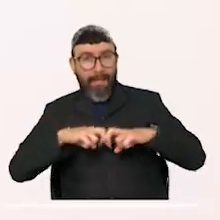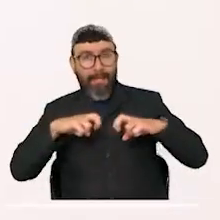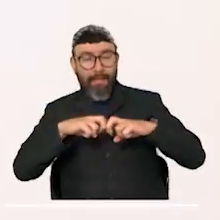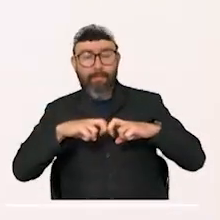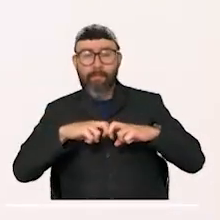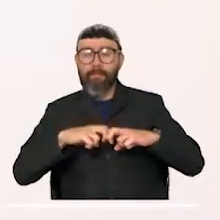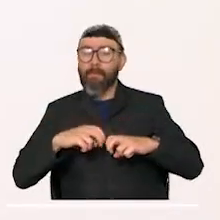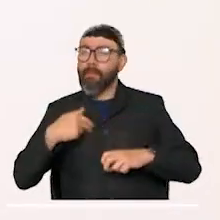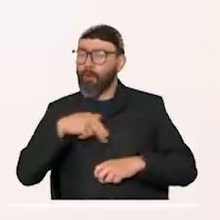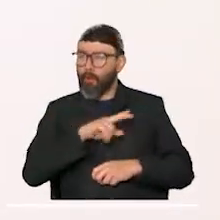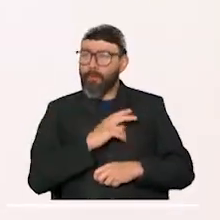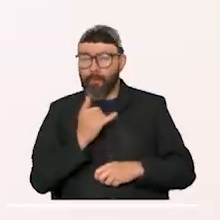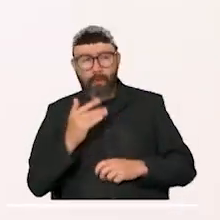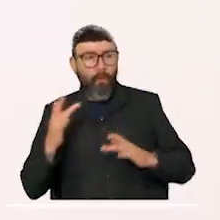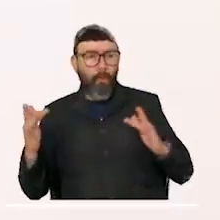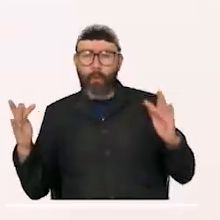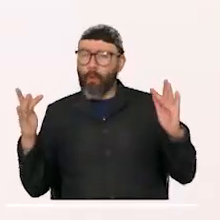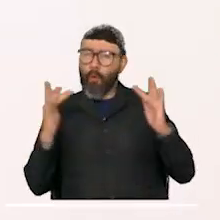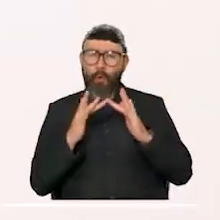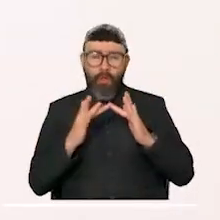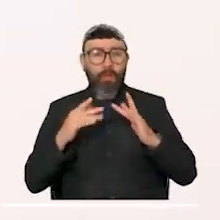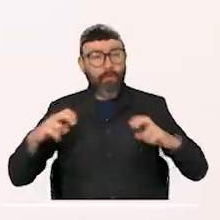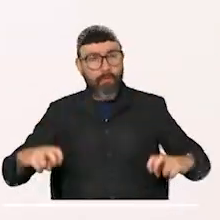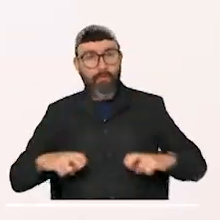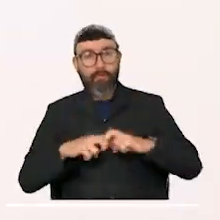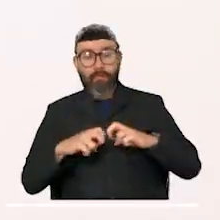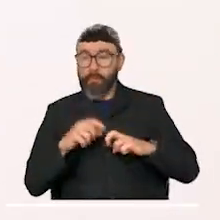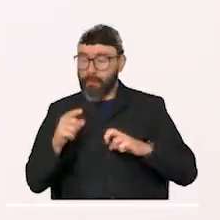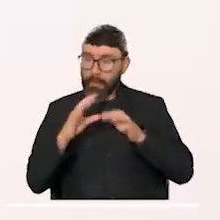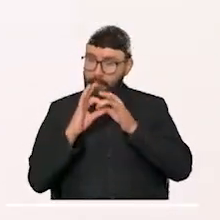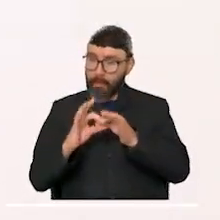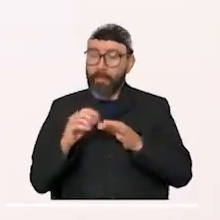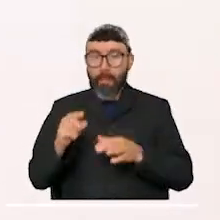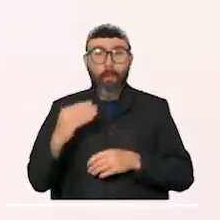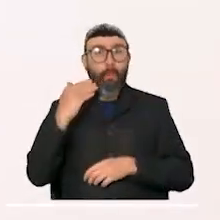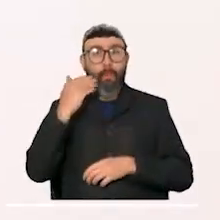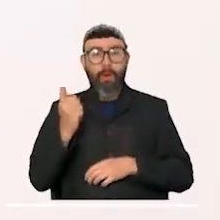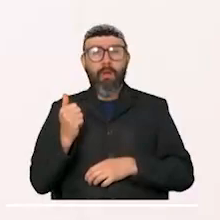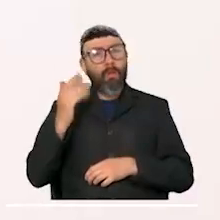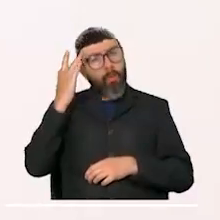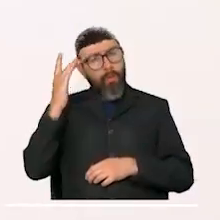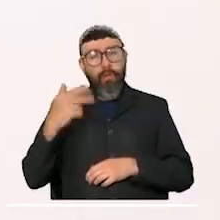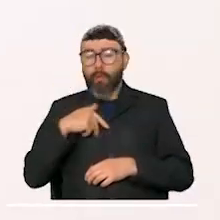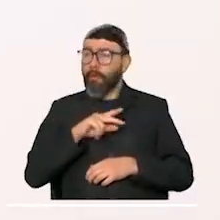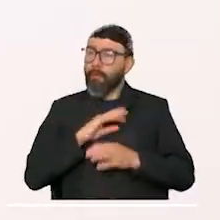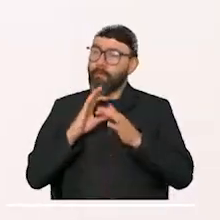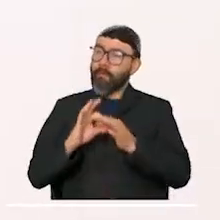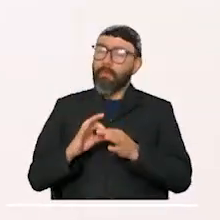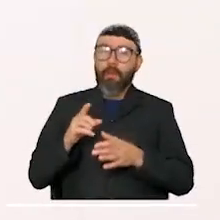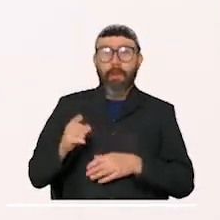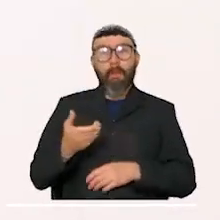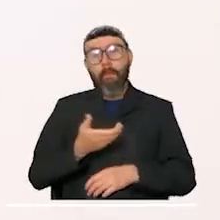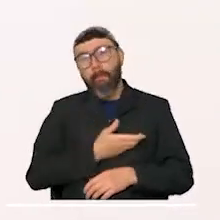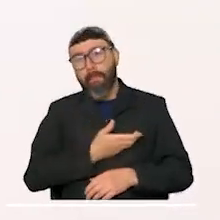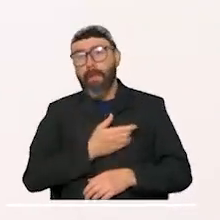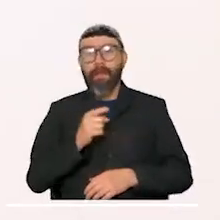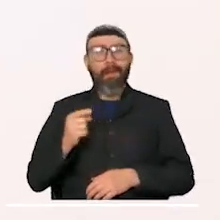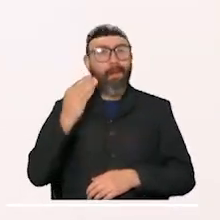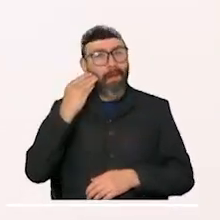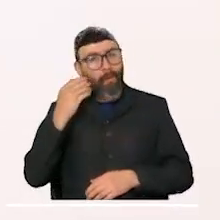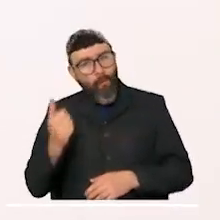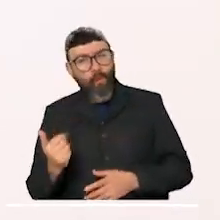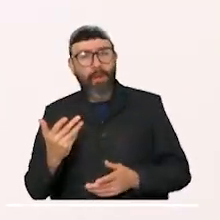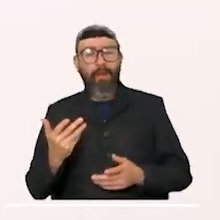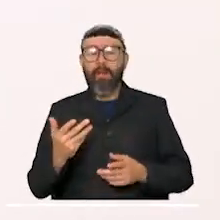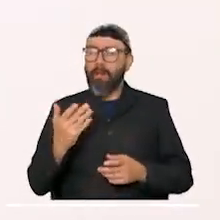conectadas energéticamente a todo nuestro linaje femenino estamos vinculadas a nuestra relación con nuestra madre con nuestras abuelas con